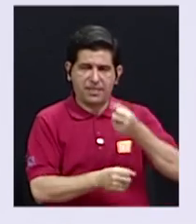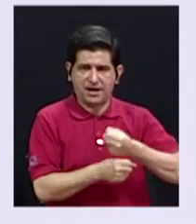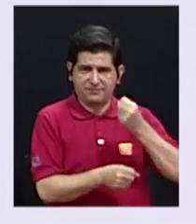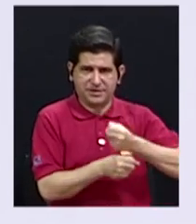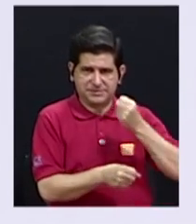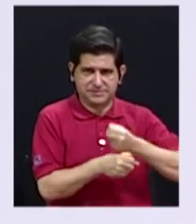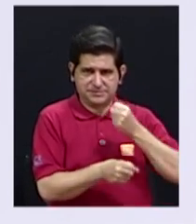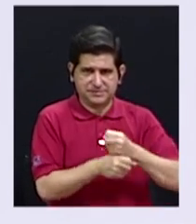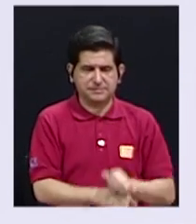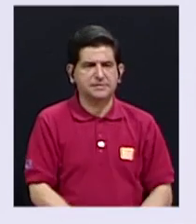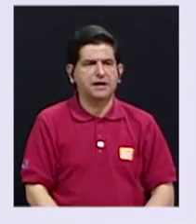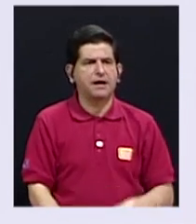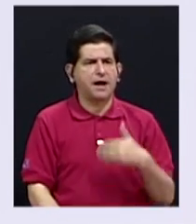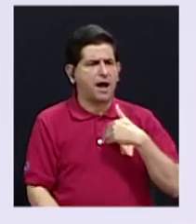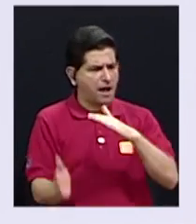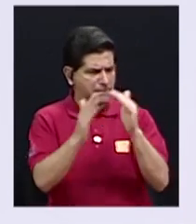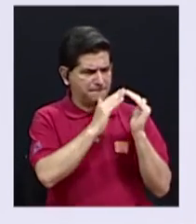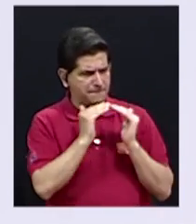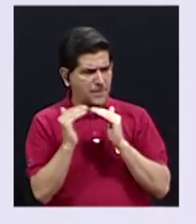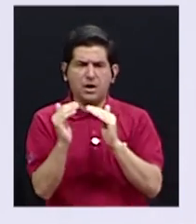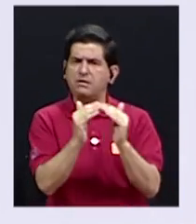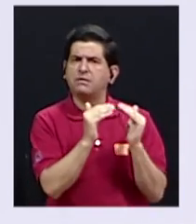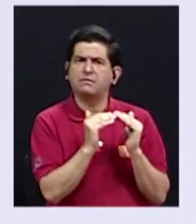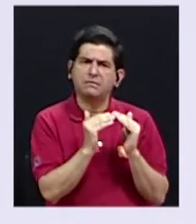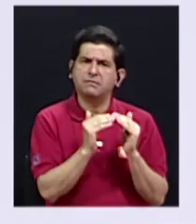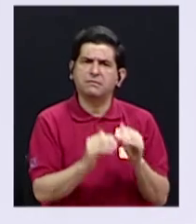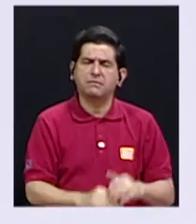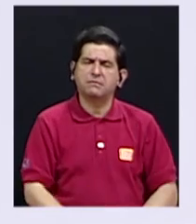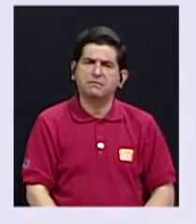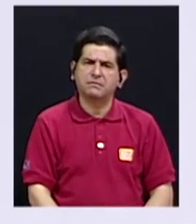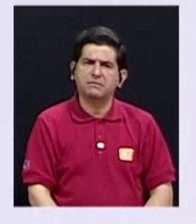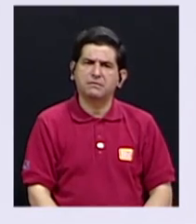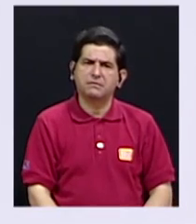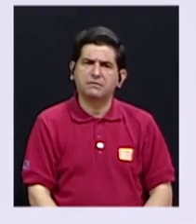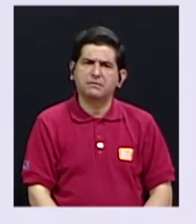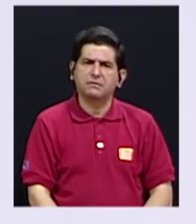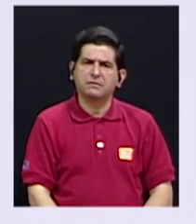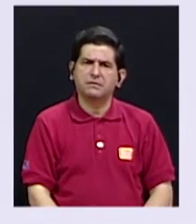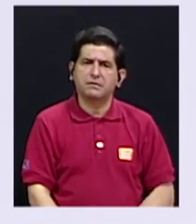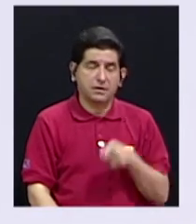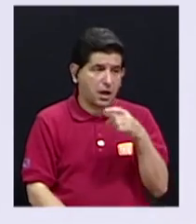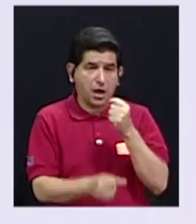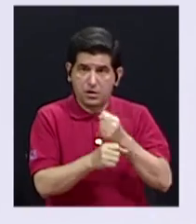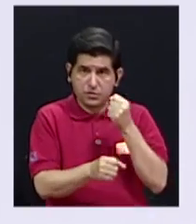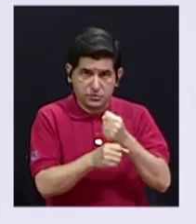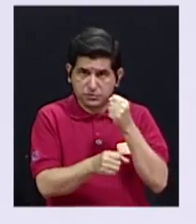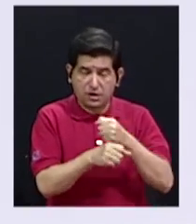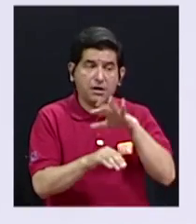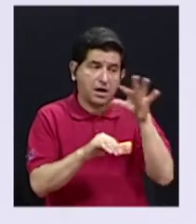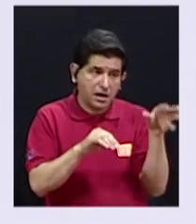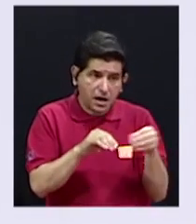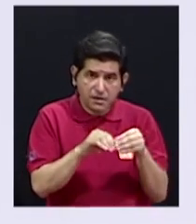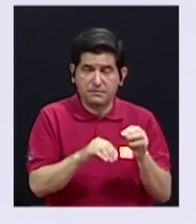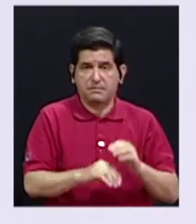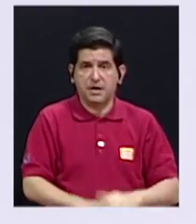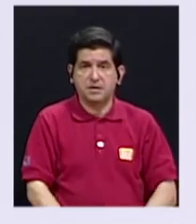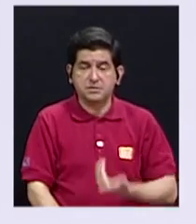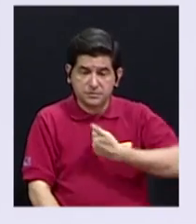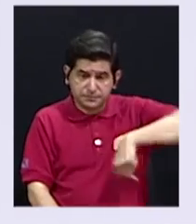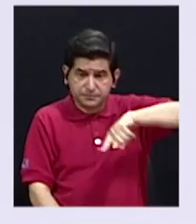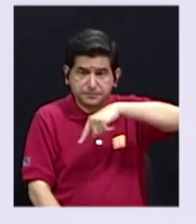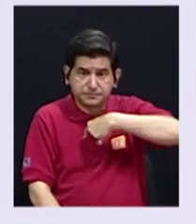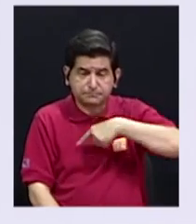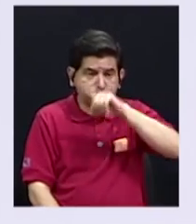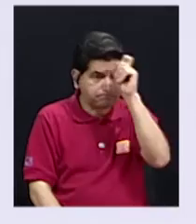entonces estamos teniendo una población que es trabajadora además si nosotros